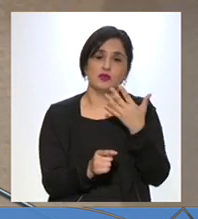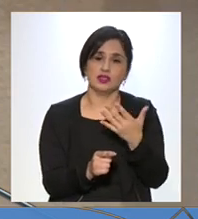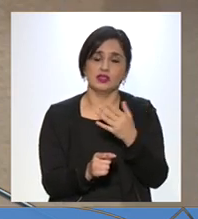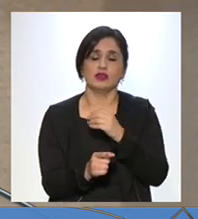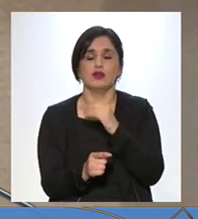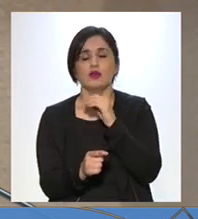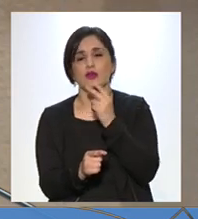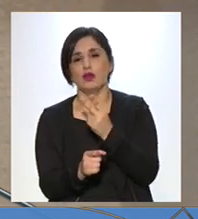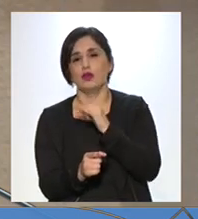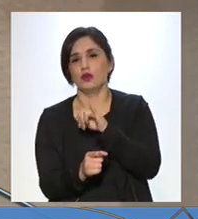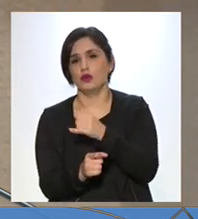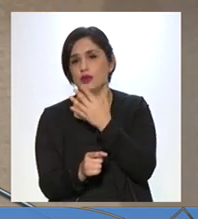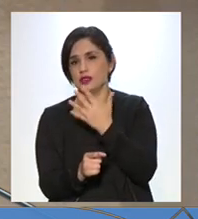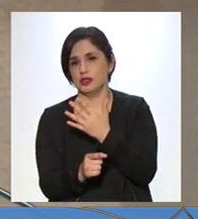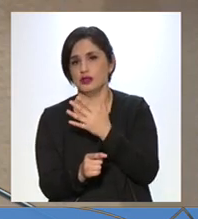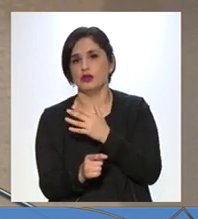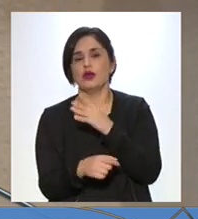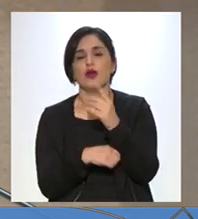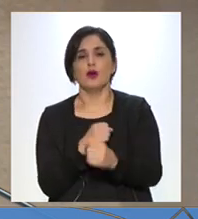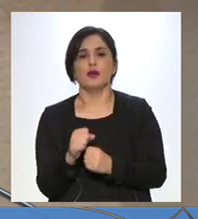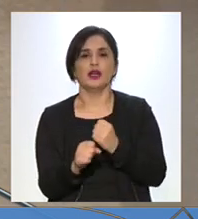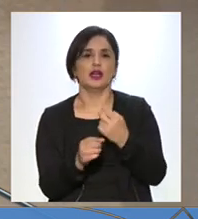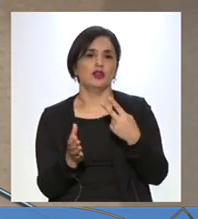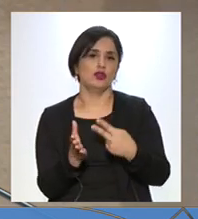2022 y entre 1 y 2% en